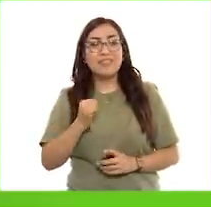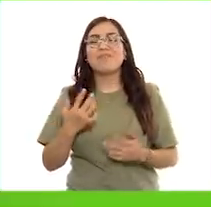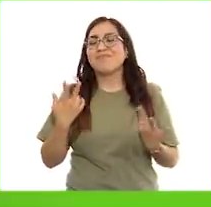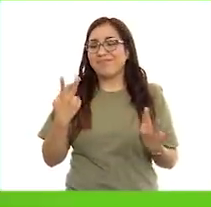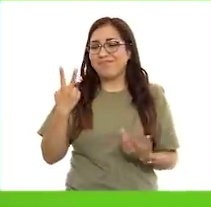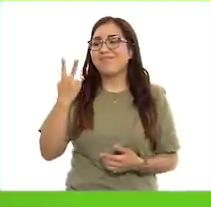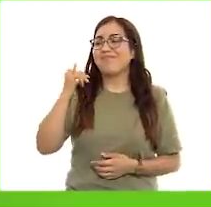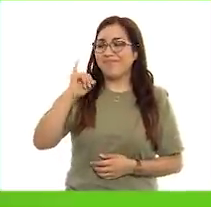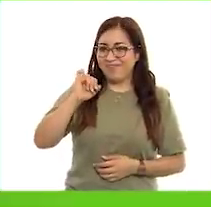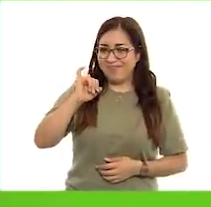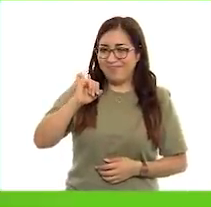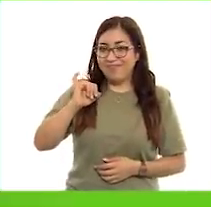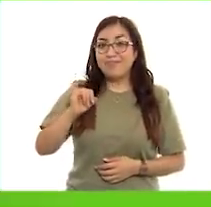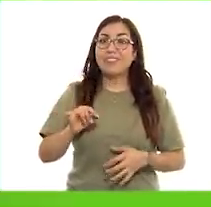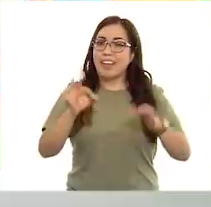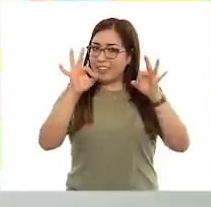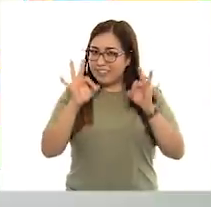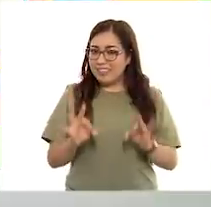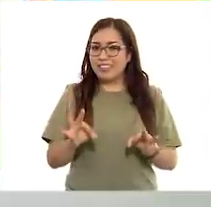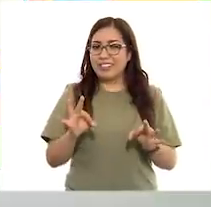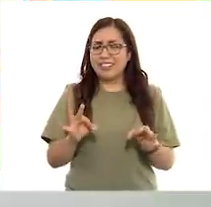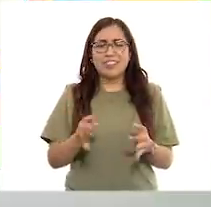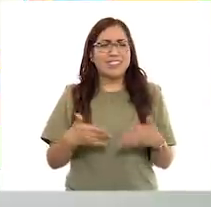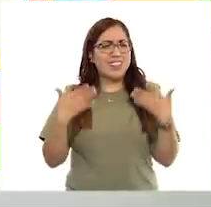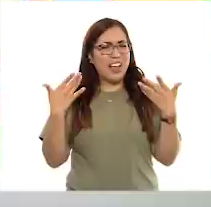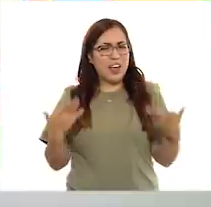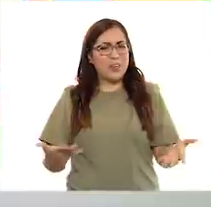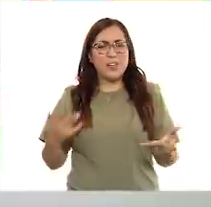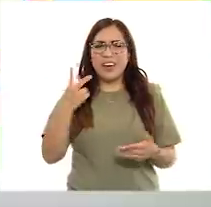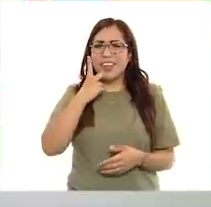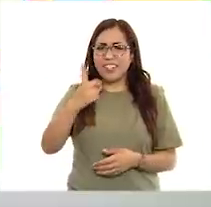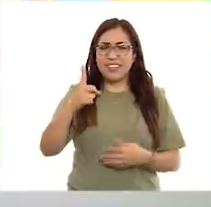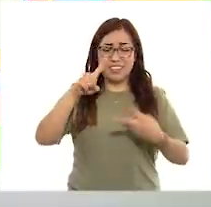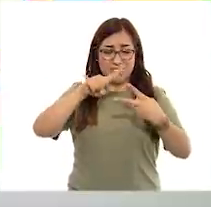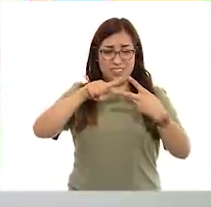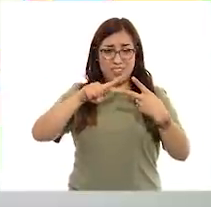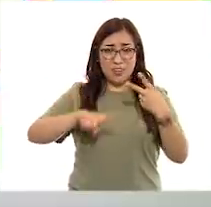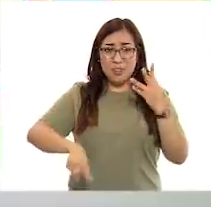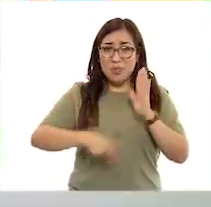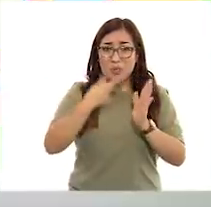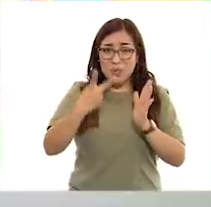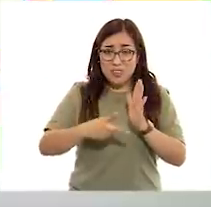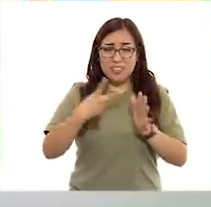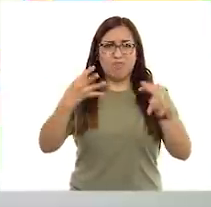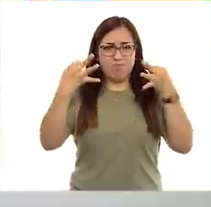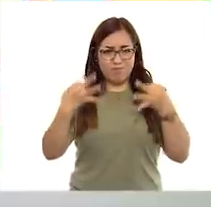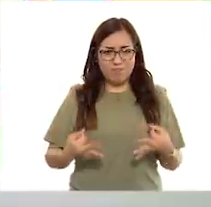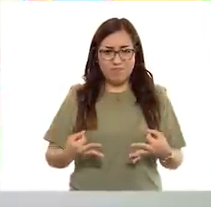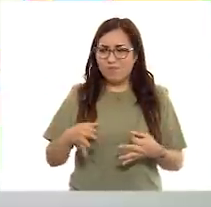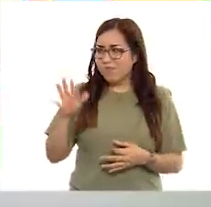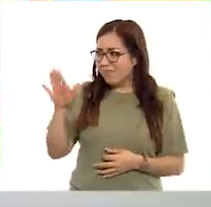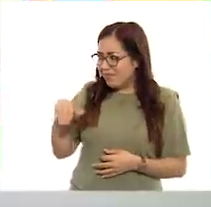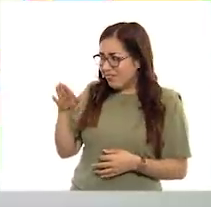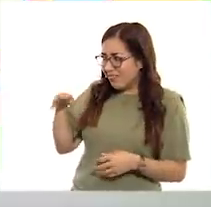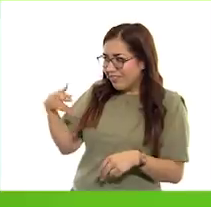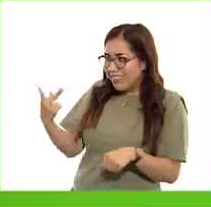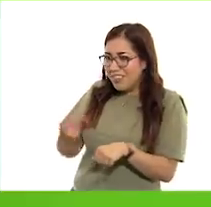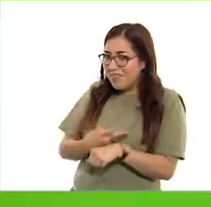¡Exactamente! ¡Exactamente! Y ahora dijiste dos veces exactamente. Carla, ¿qué te